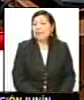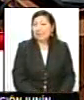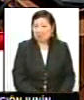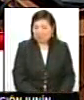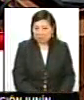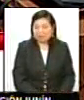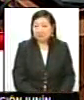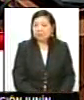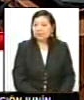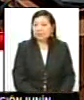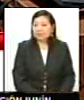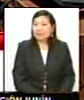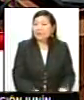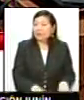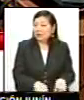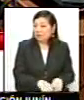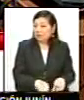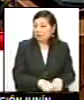bien, congresista. Más bien, también vamos